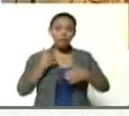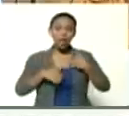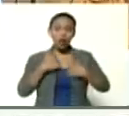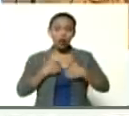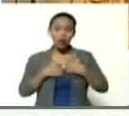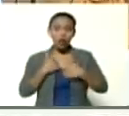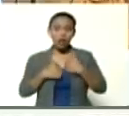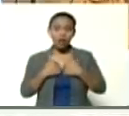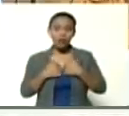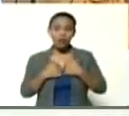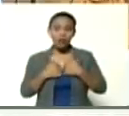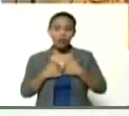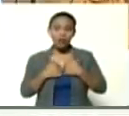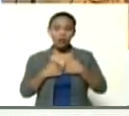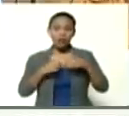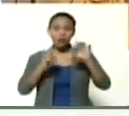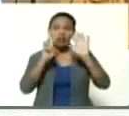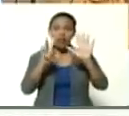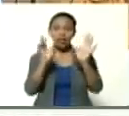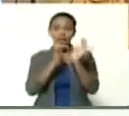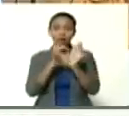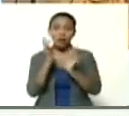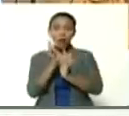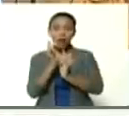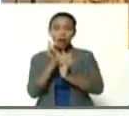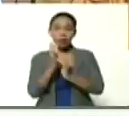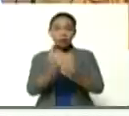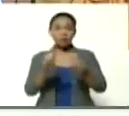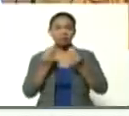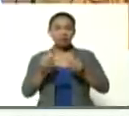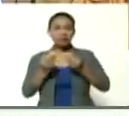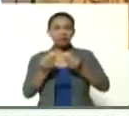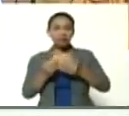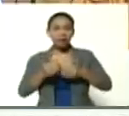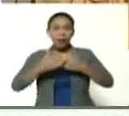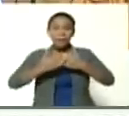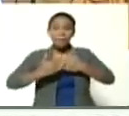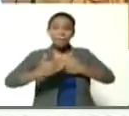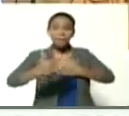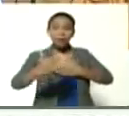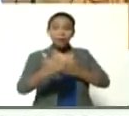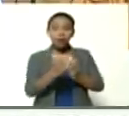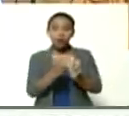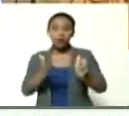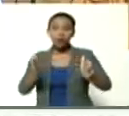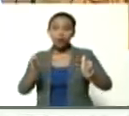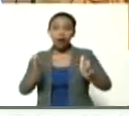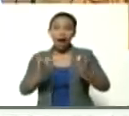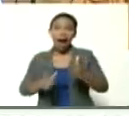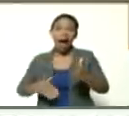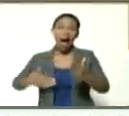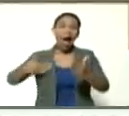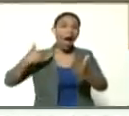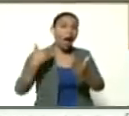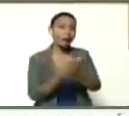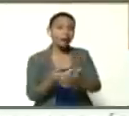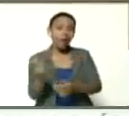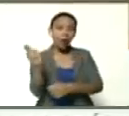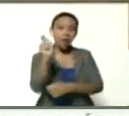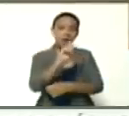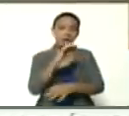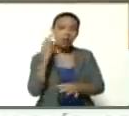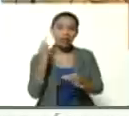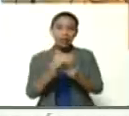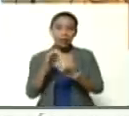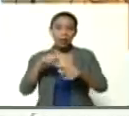miércoles 7 de abril, para extender hasta el mes de